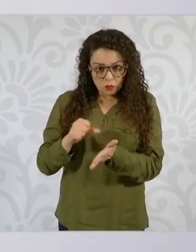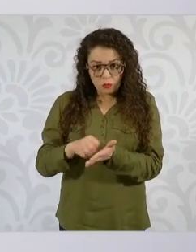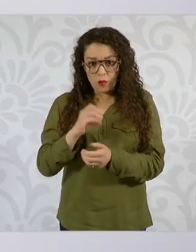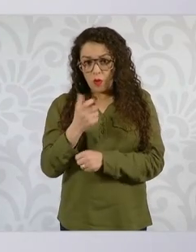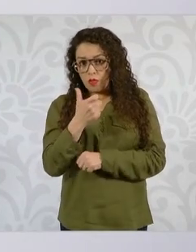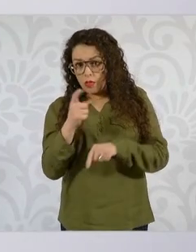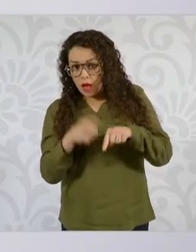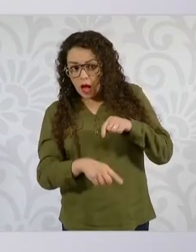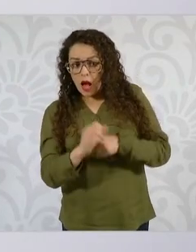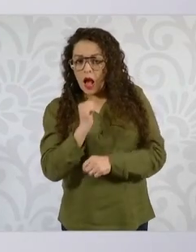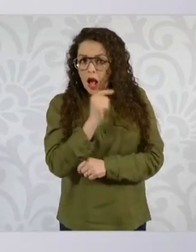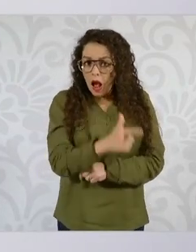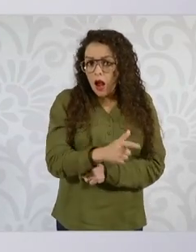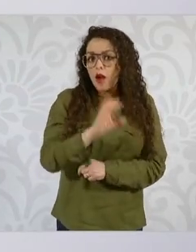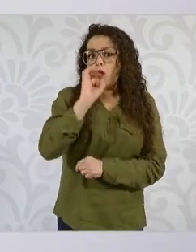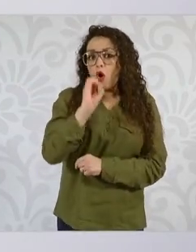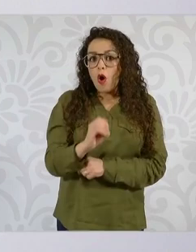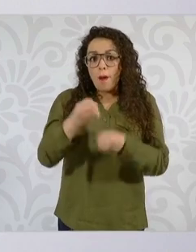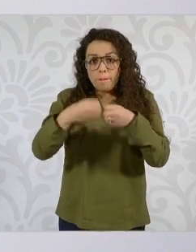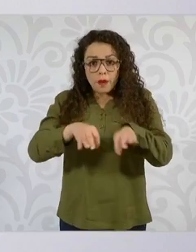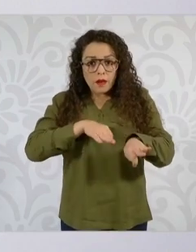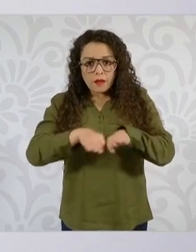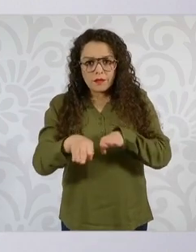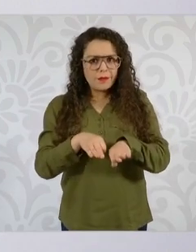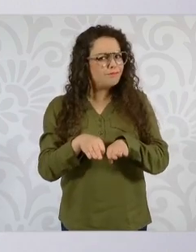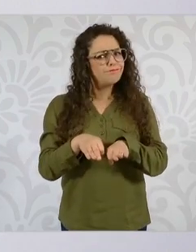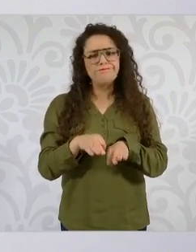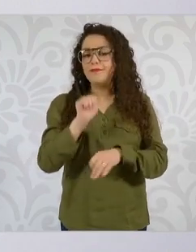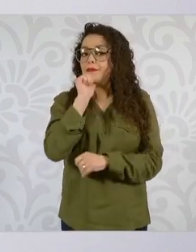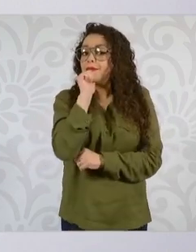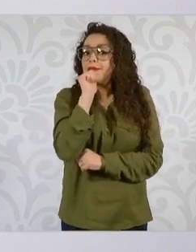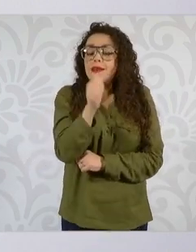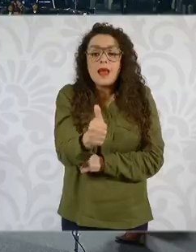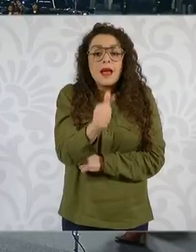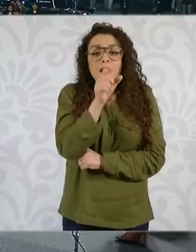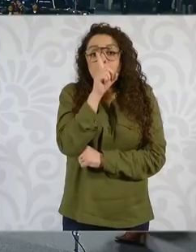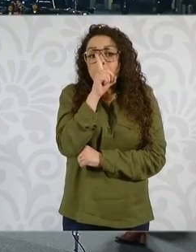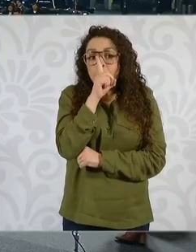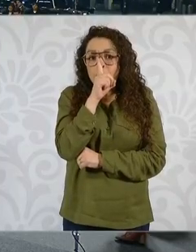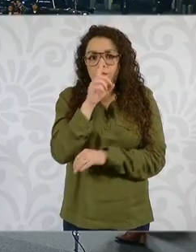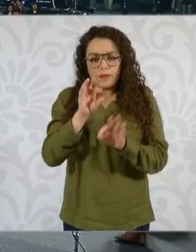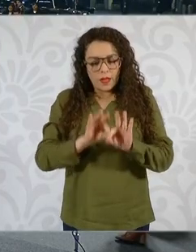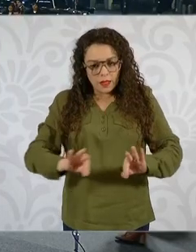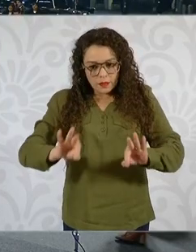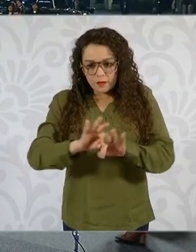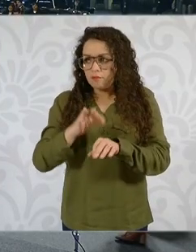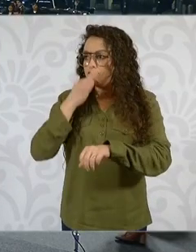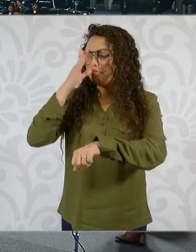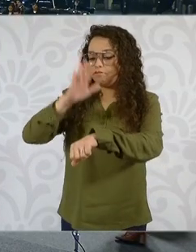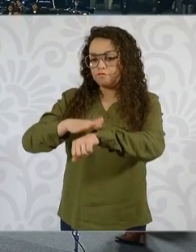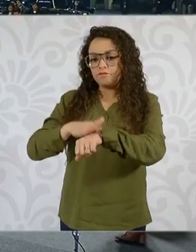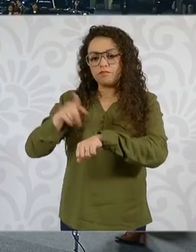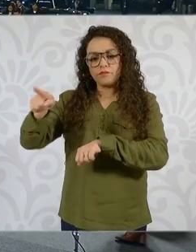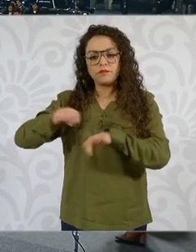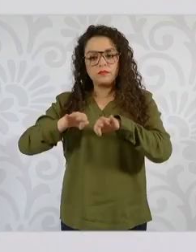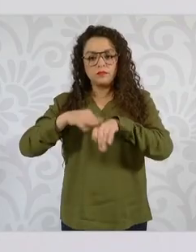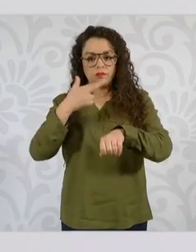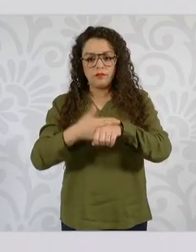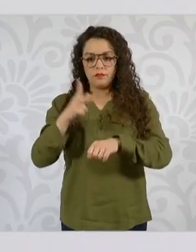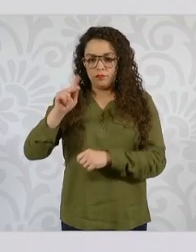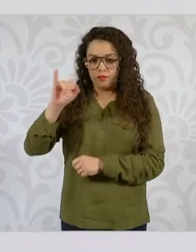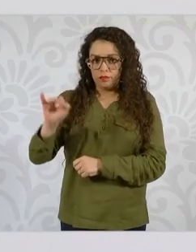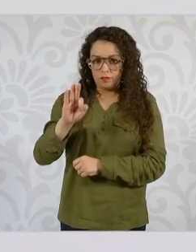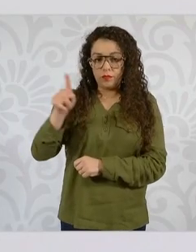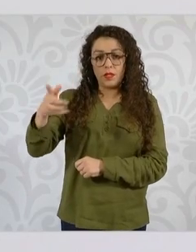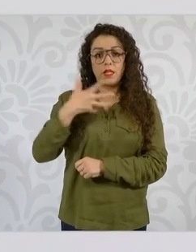entonces esto es importante que lo conozcan todos los trabajadores del Poder Judicial ahora si siguen en paro a pesar de que el Consejo